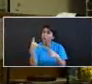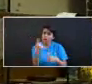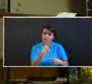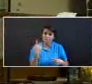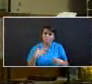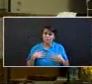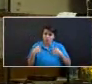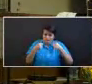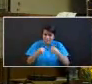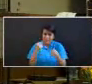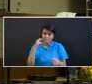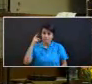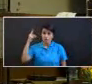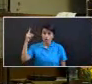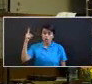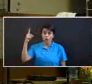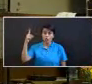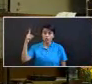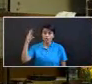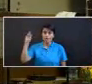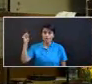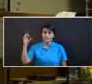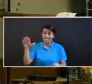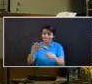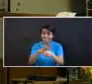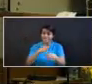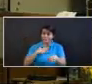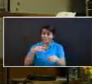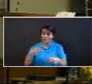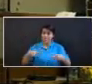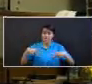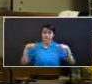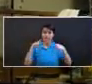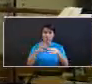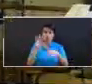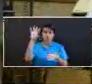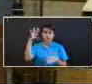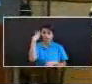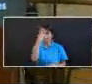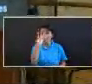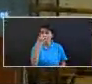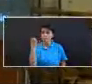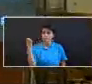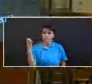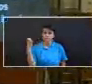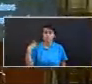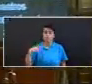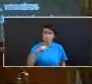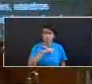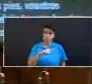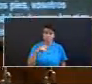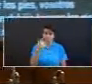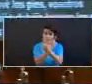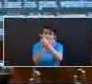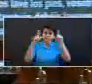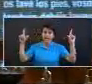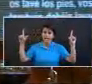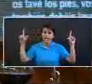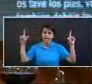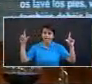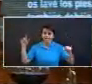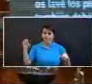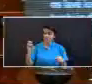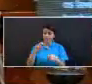fuerza, Señor, que llenes mi vida de tu Espíritu, para ser libre